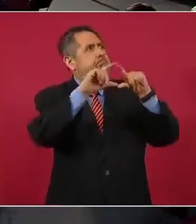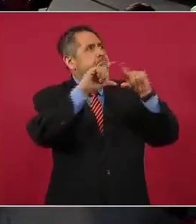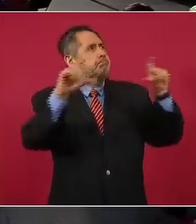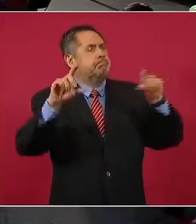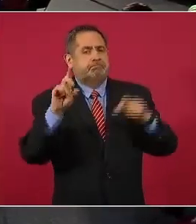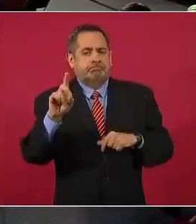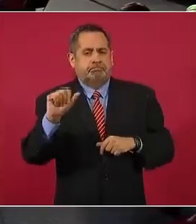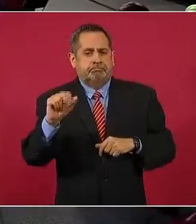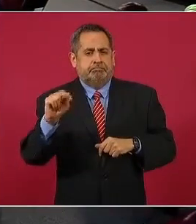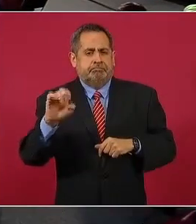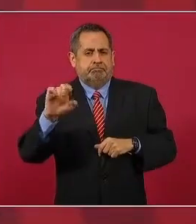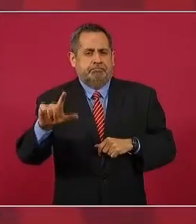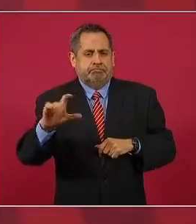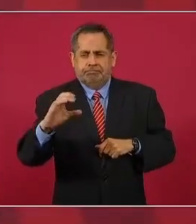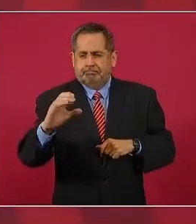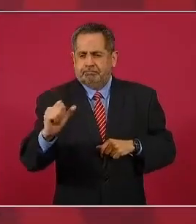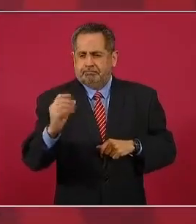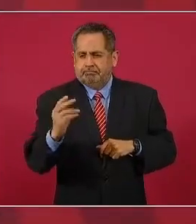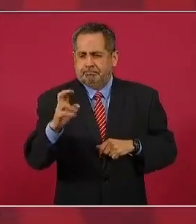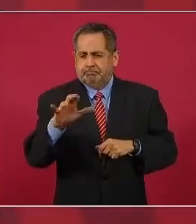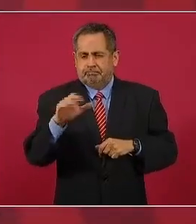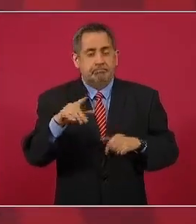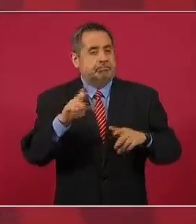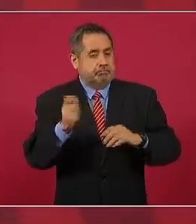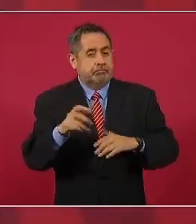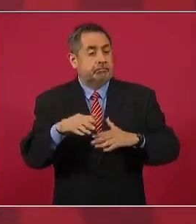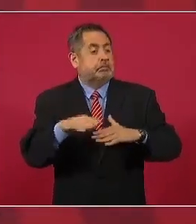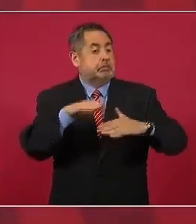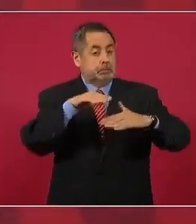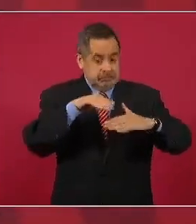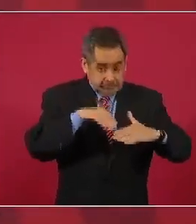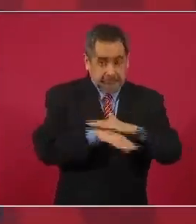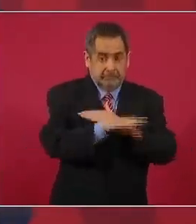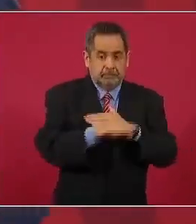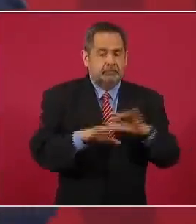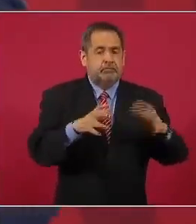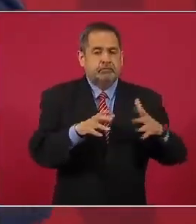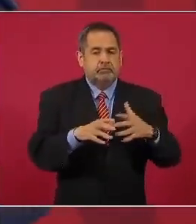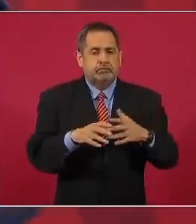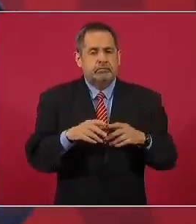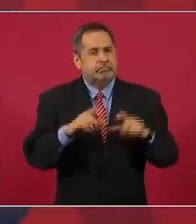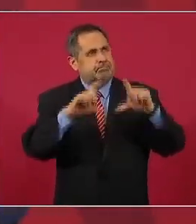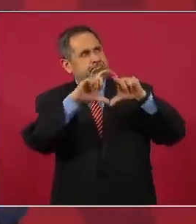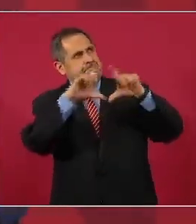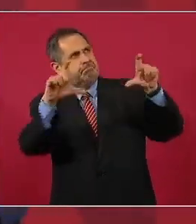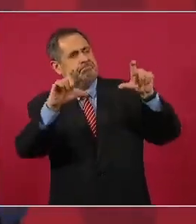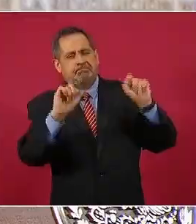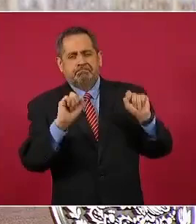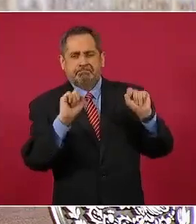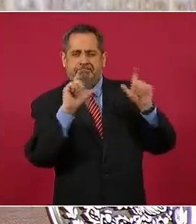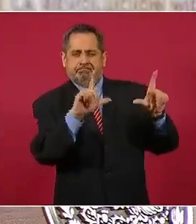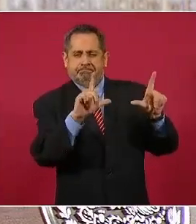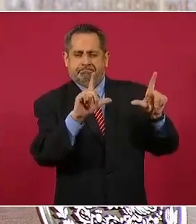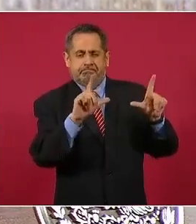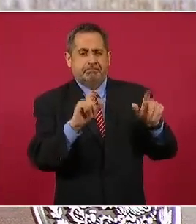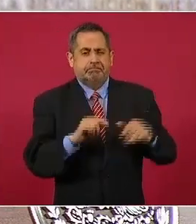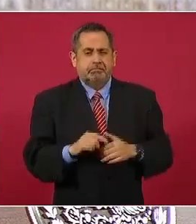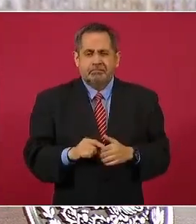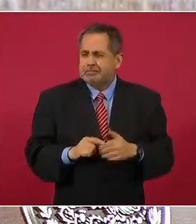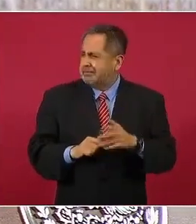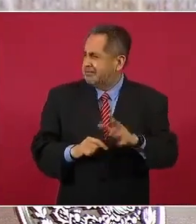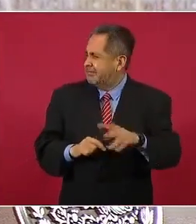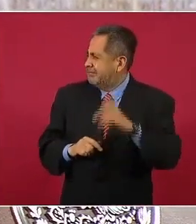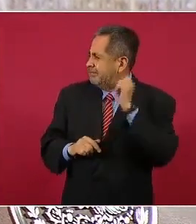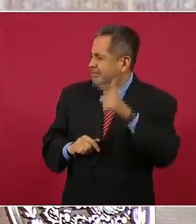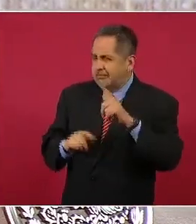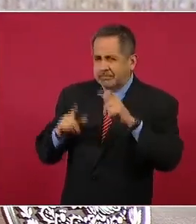Cabrera. Y entra uno y está la placa, no tenemos